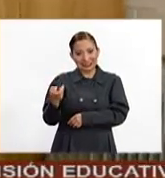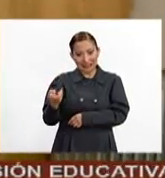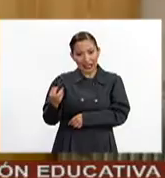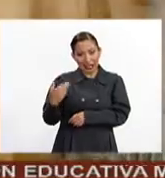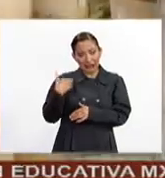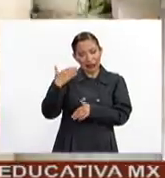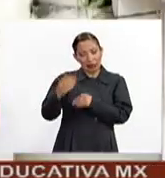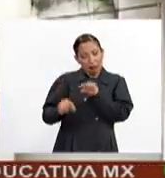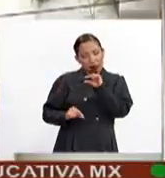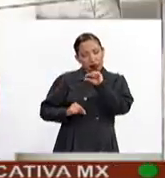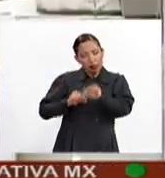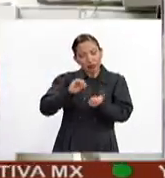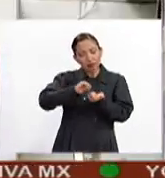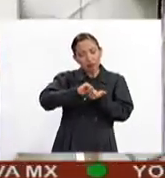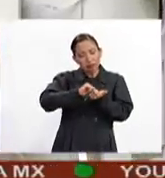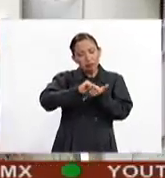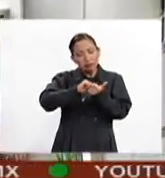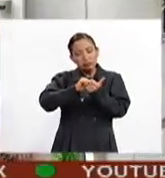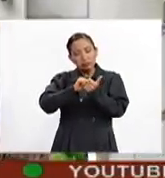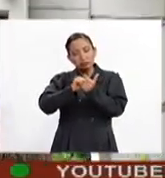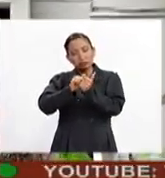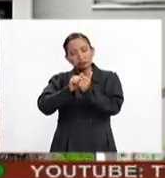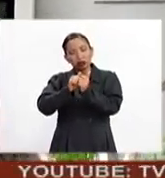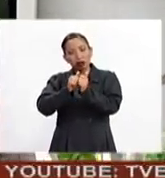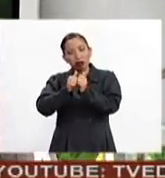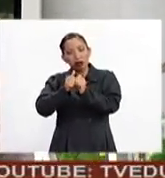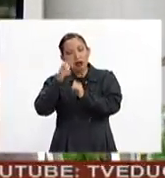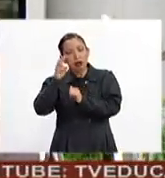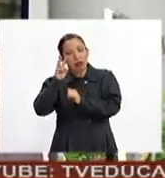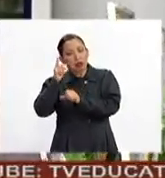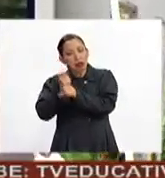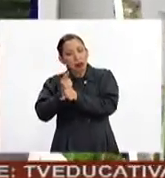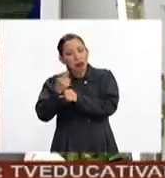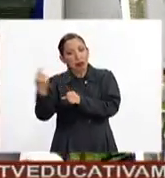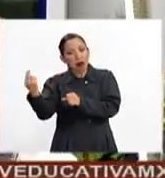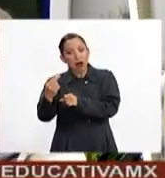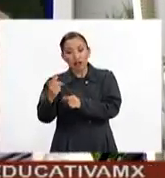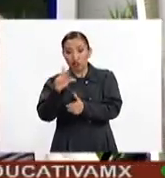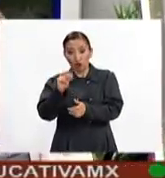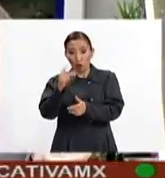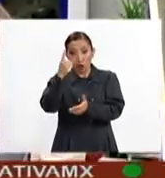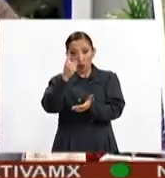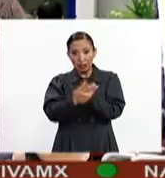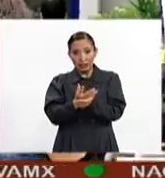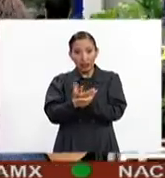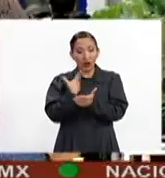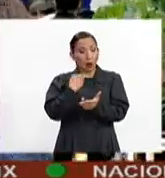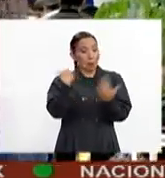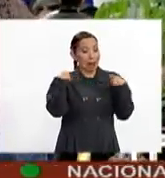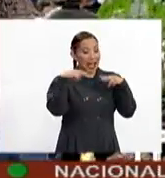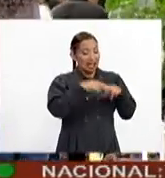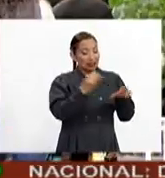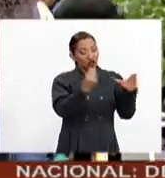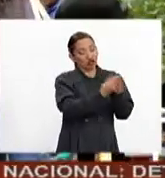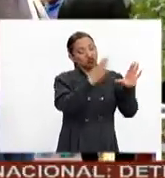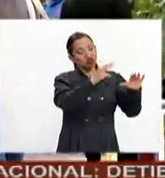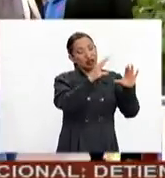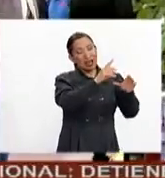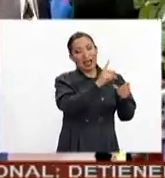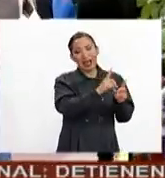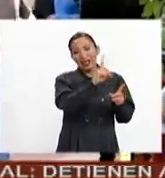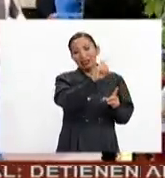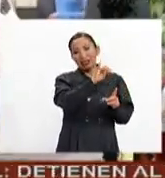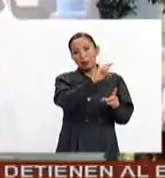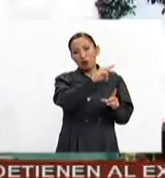En este andar, digamos, se empezó a ver la necesidad ya no solo de formar a profesores a través de diplomados,